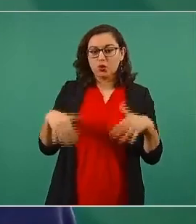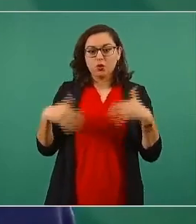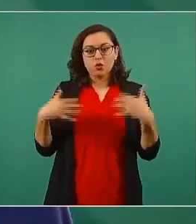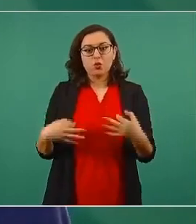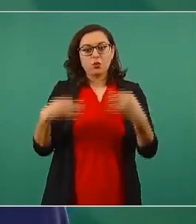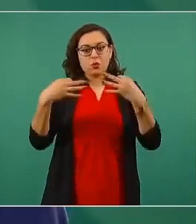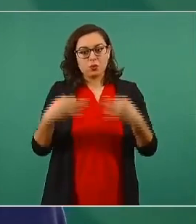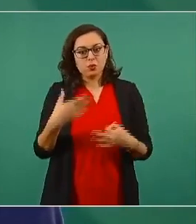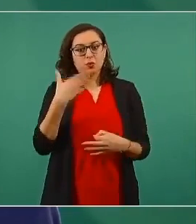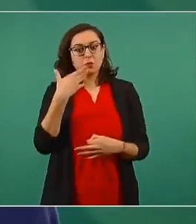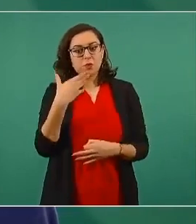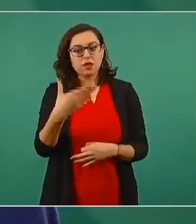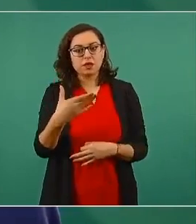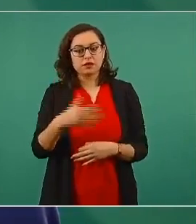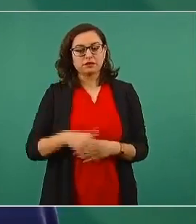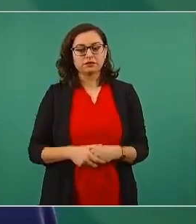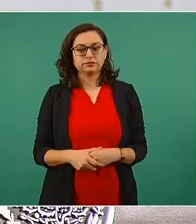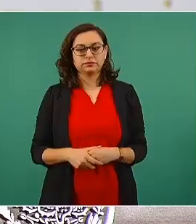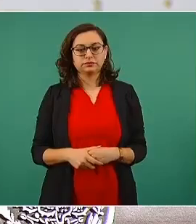en este terreno.